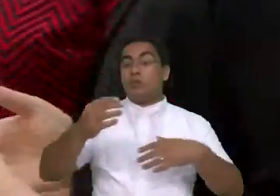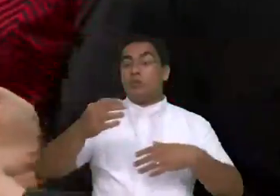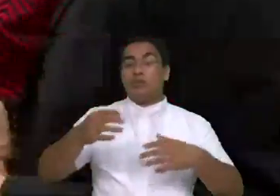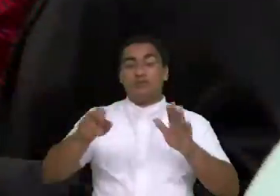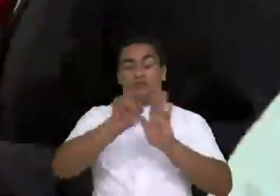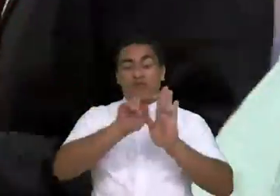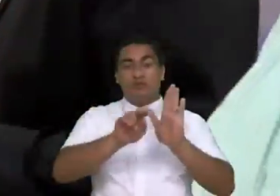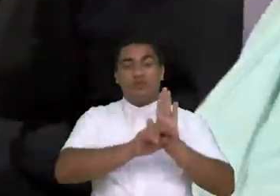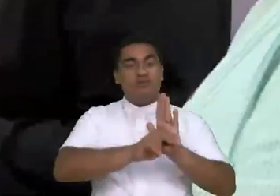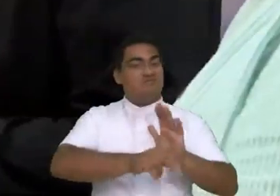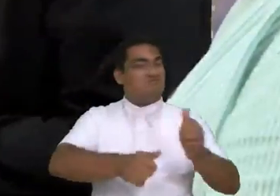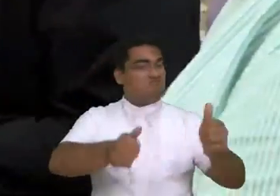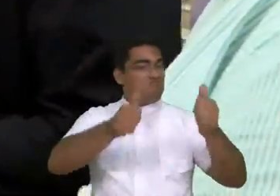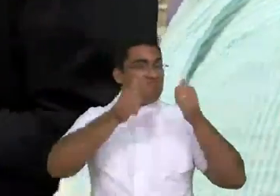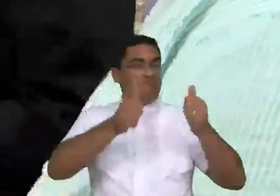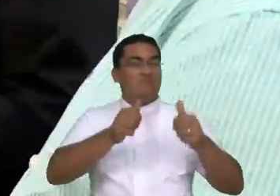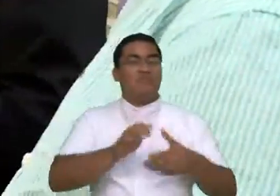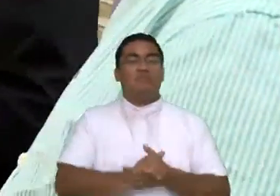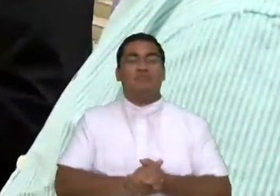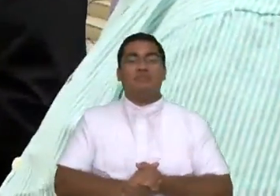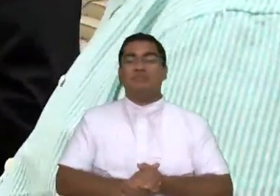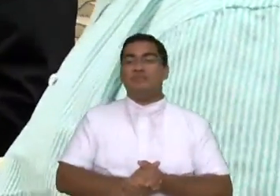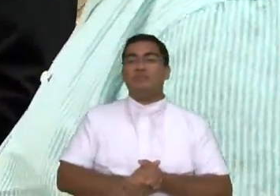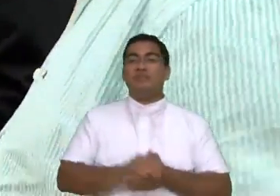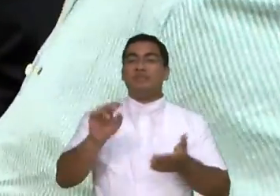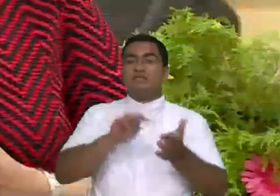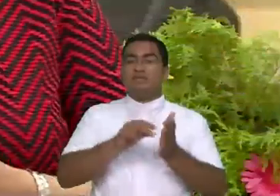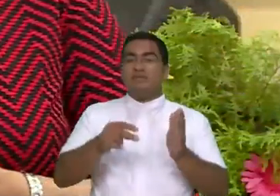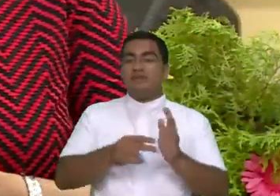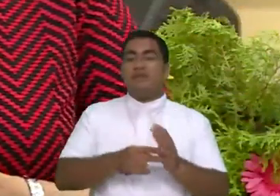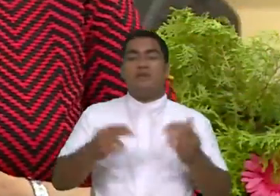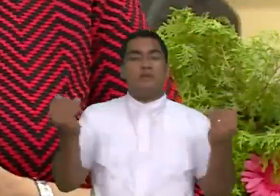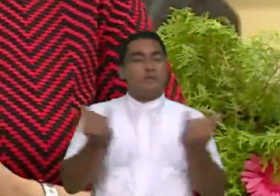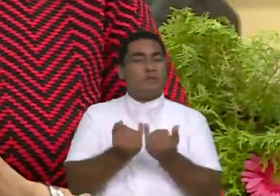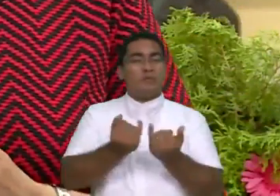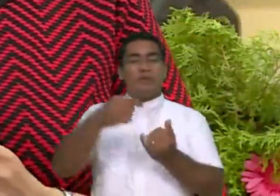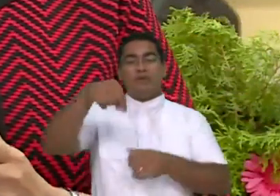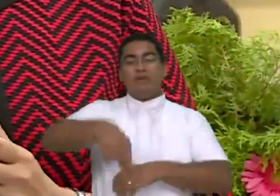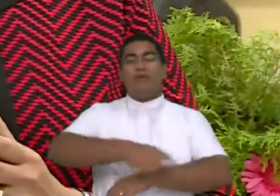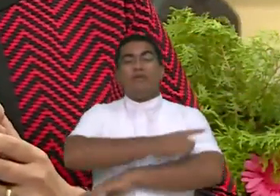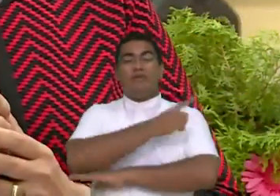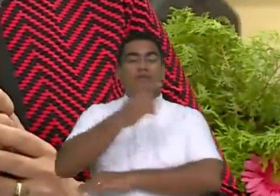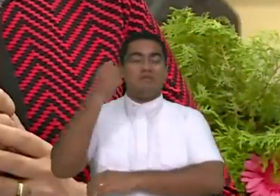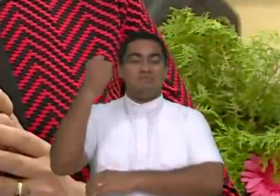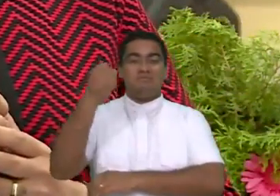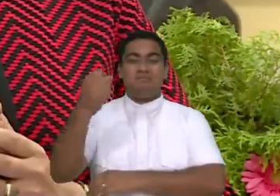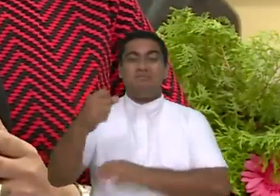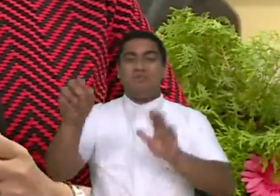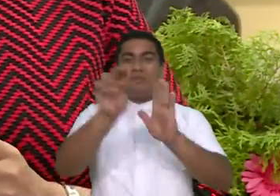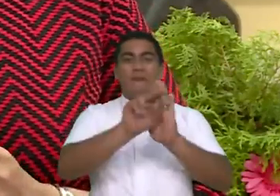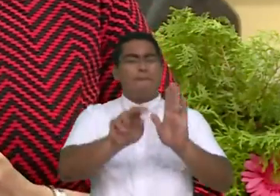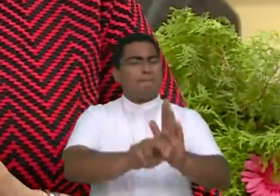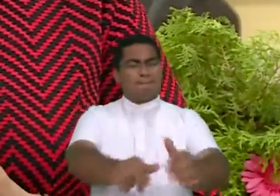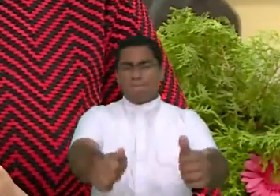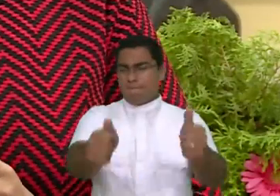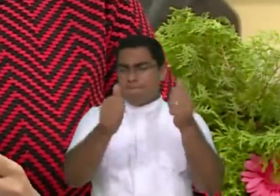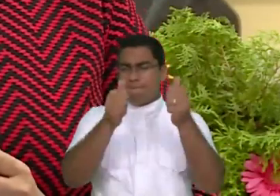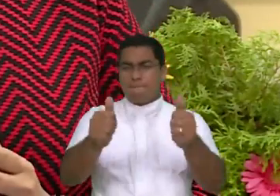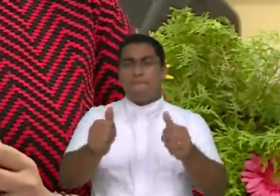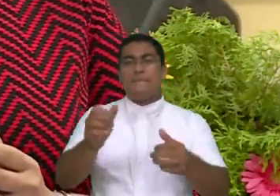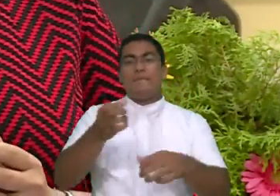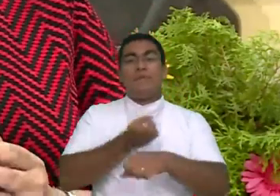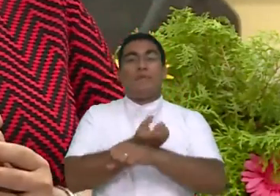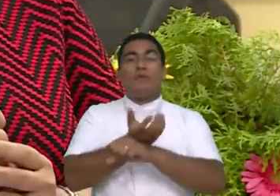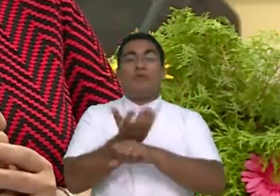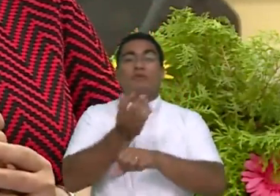académica. Tenemos que compartir esos triunfos, como hoy estamos con la excelencia académica, y que el Consejo Nacional